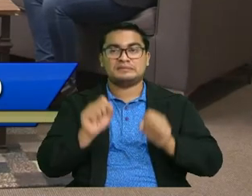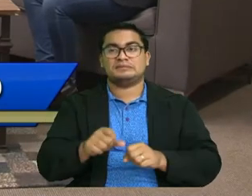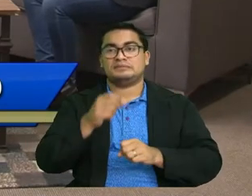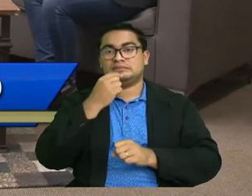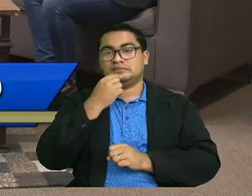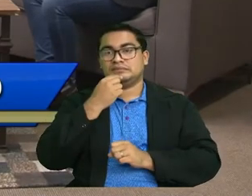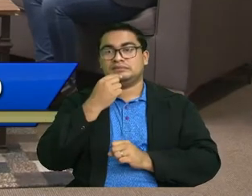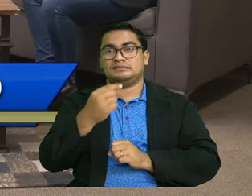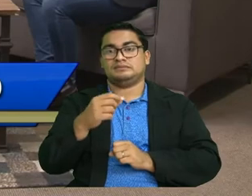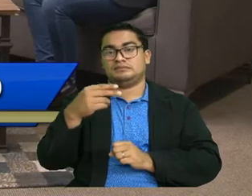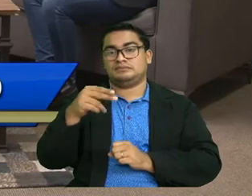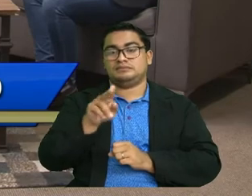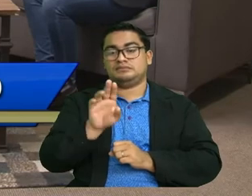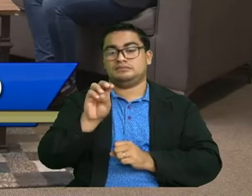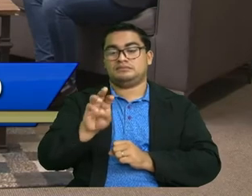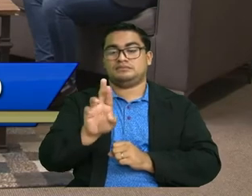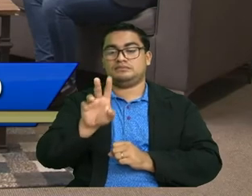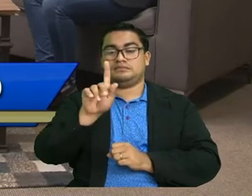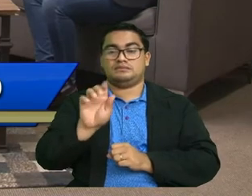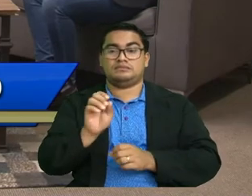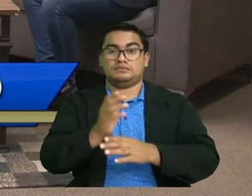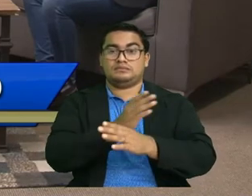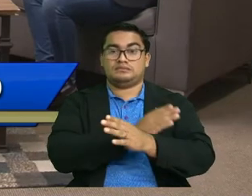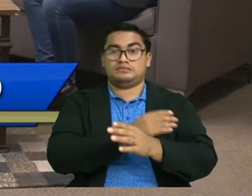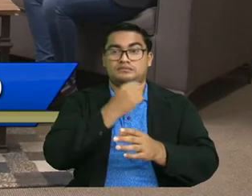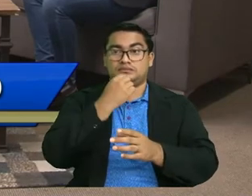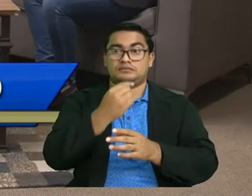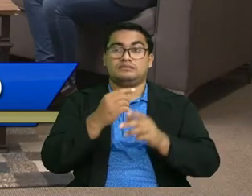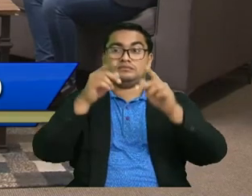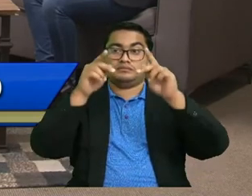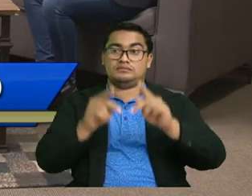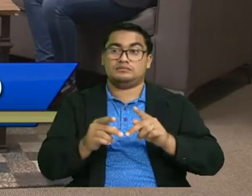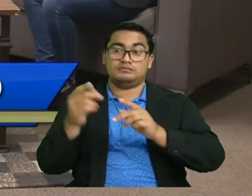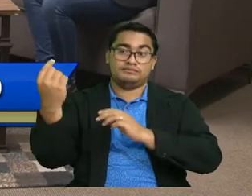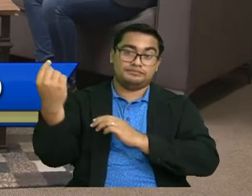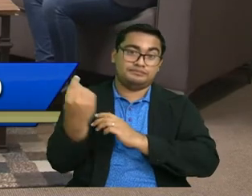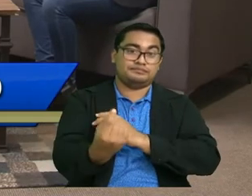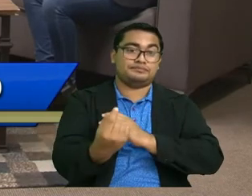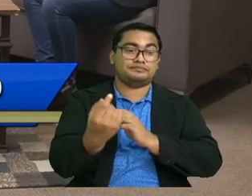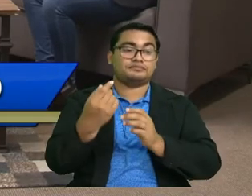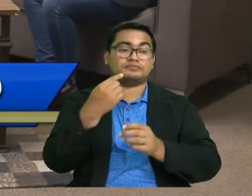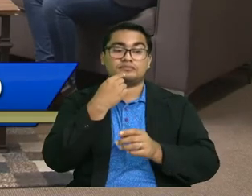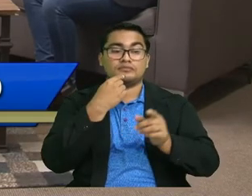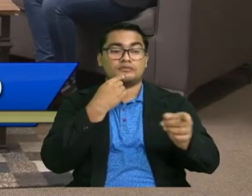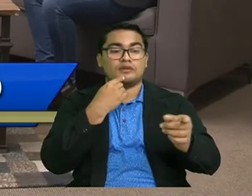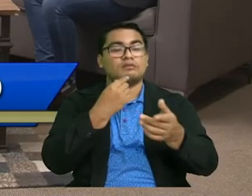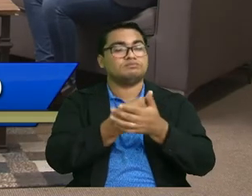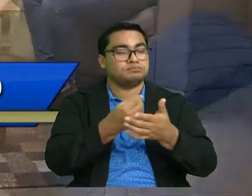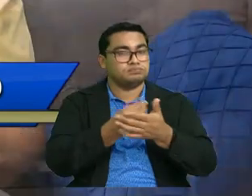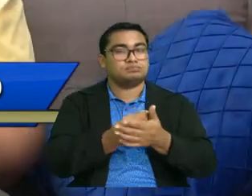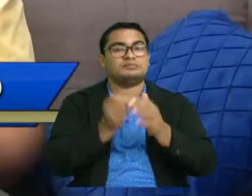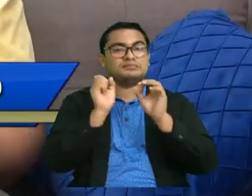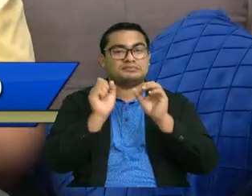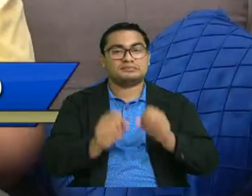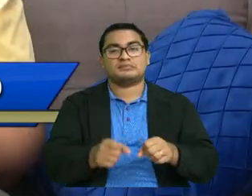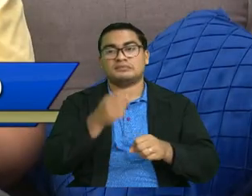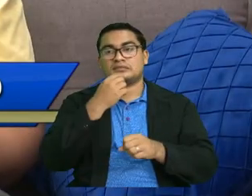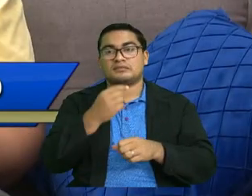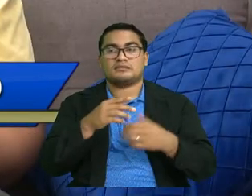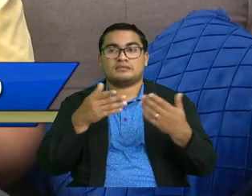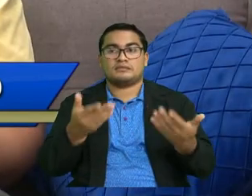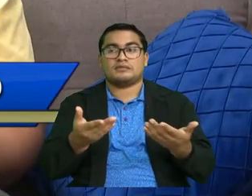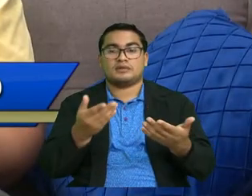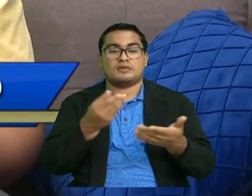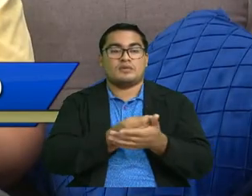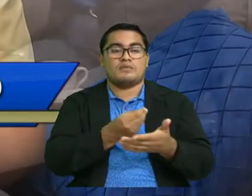como decía Humberto al inicio, a lograr que llegue alguien directo a identificar tu producto, para ya sea para comprarlo